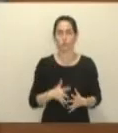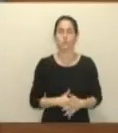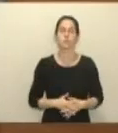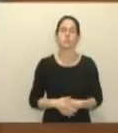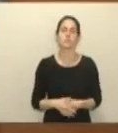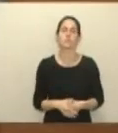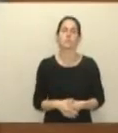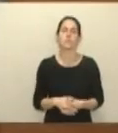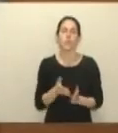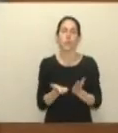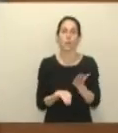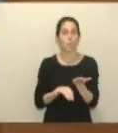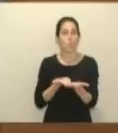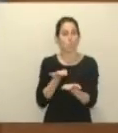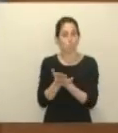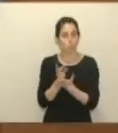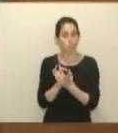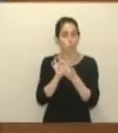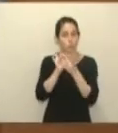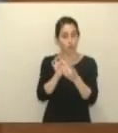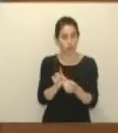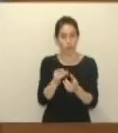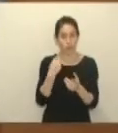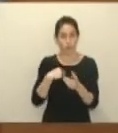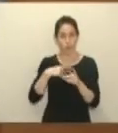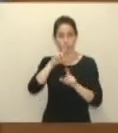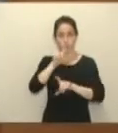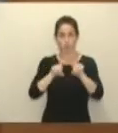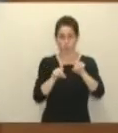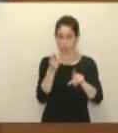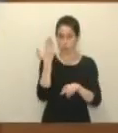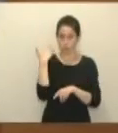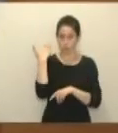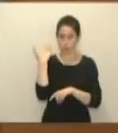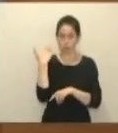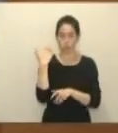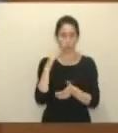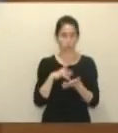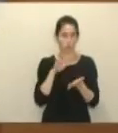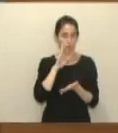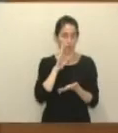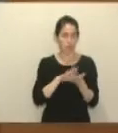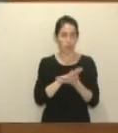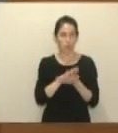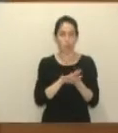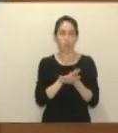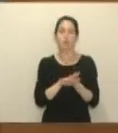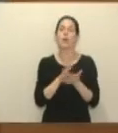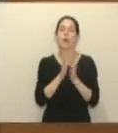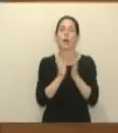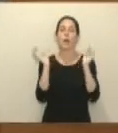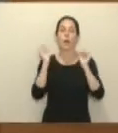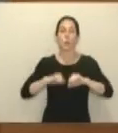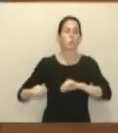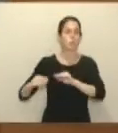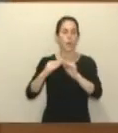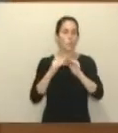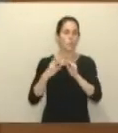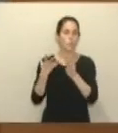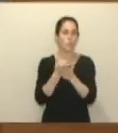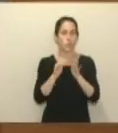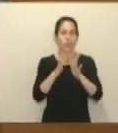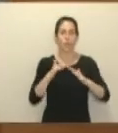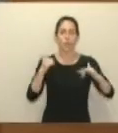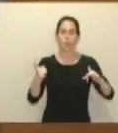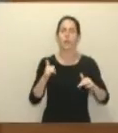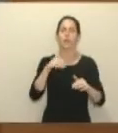En la moción subsiguiente a aquella interpelación a la que hacía referencia y que fue aprobada por unanimidad en esta Cámara, votada